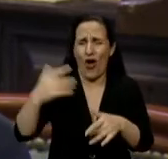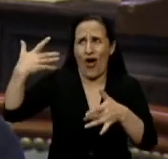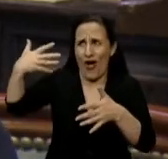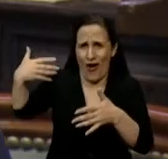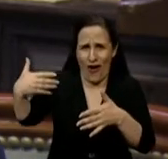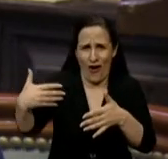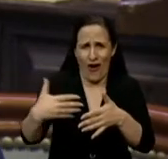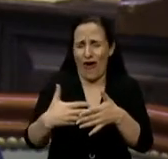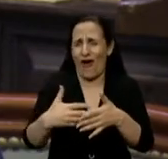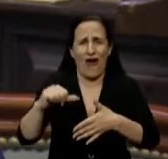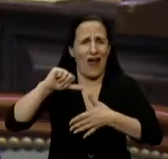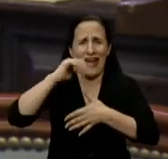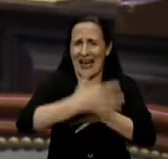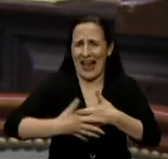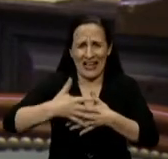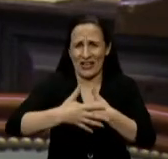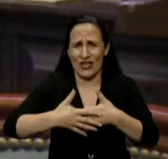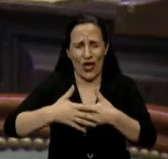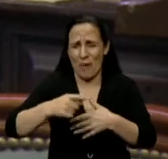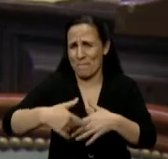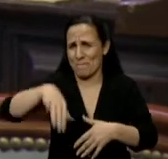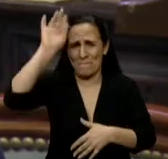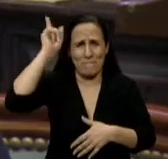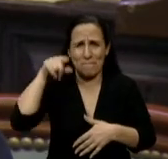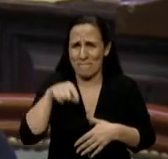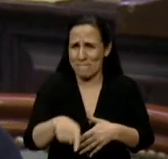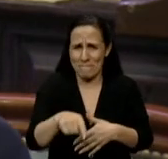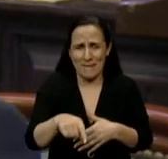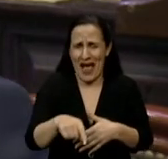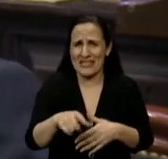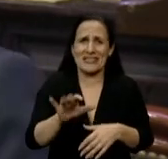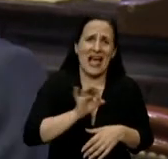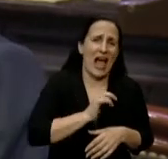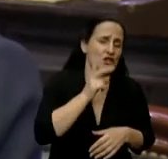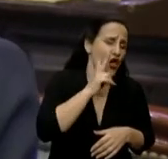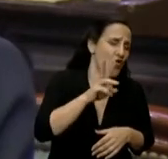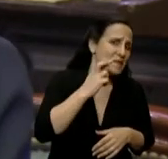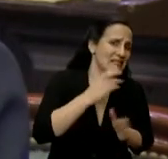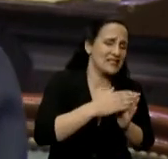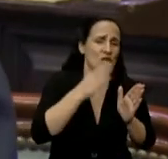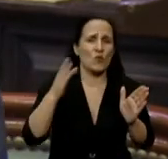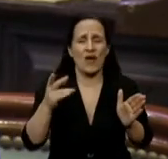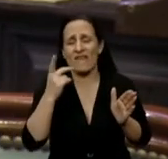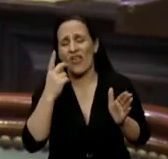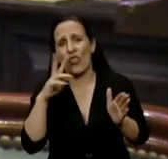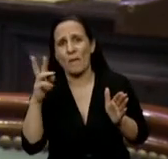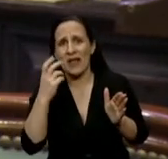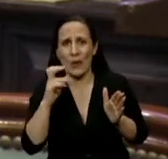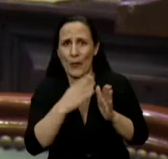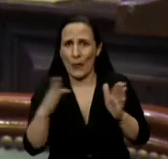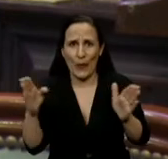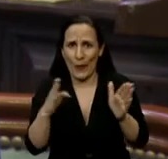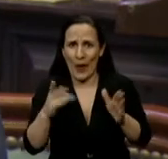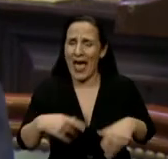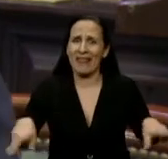también entre toda la región, el mayor crecimiento que ha habido entre 2019 y 2020 del déficit